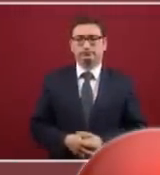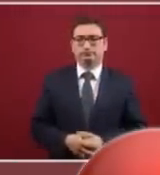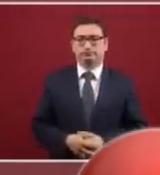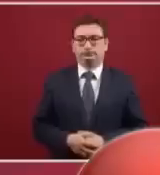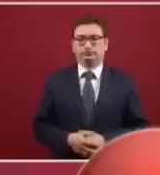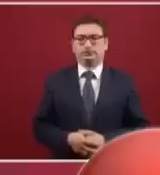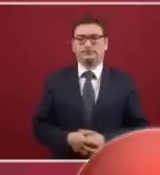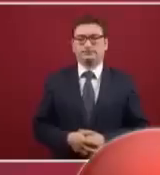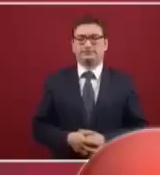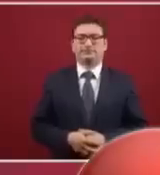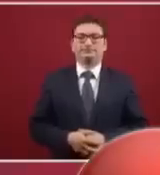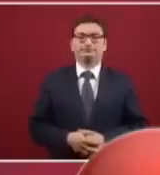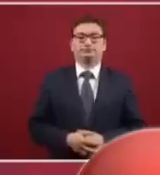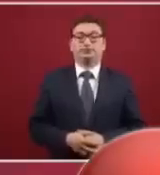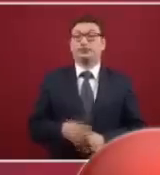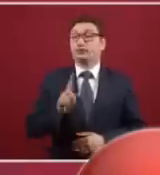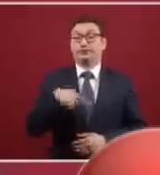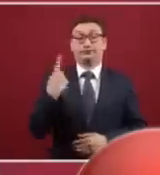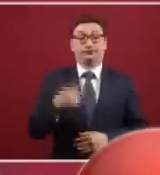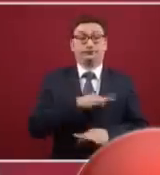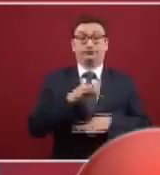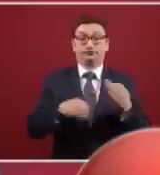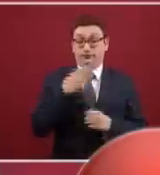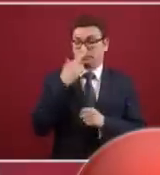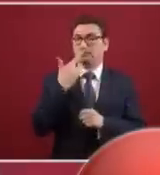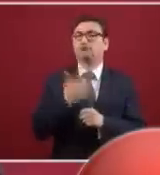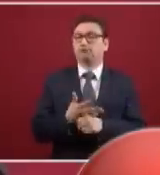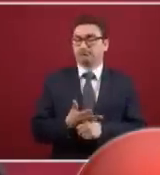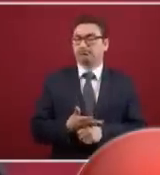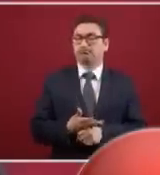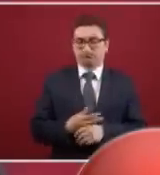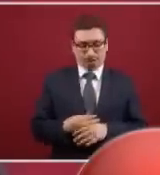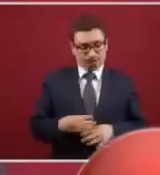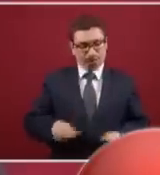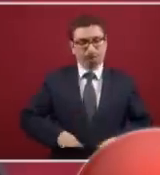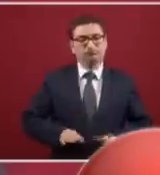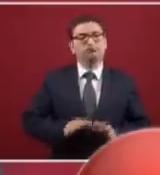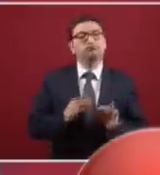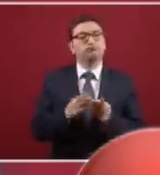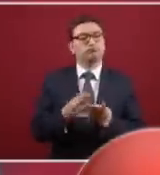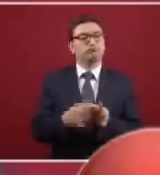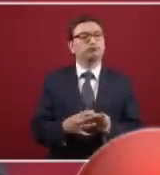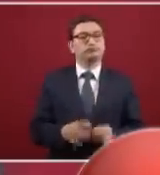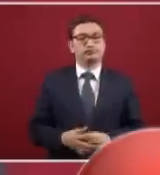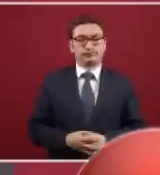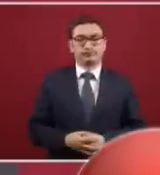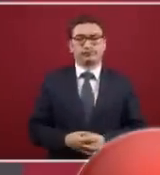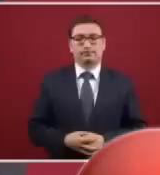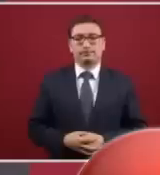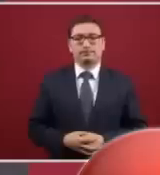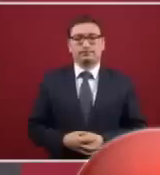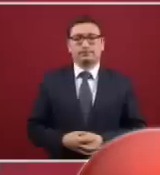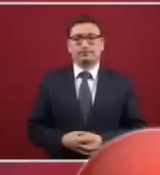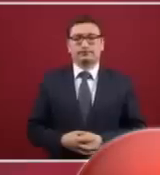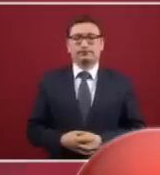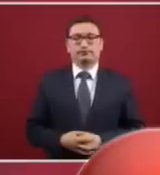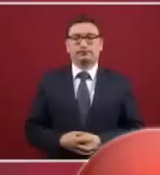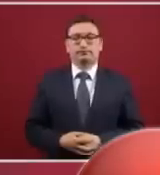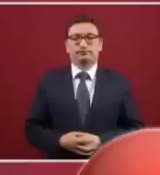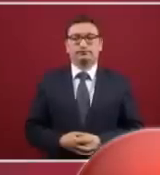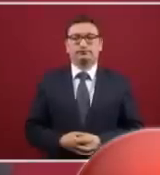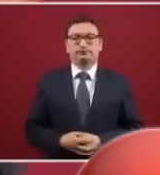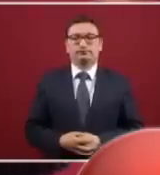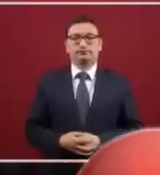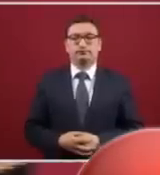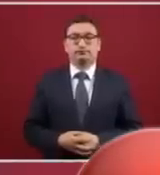todos actuemos de manera responsable. El que no tiene razón,